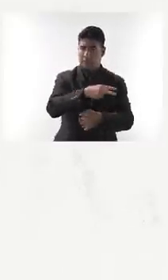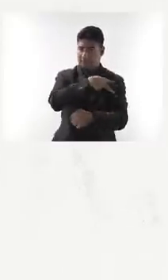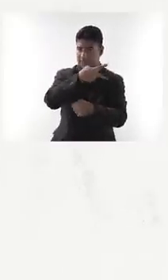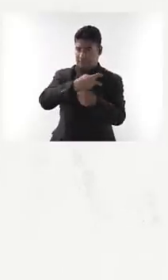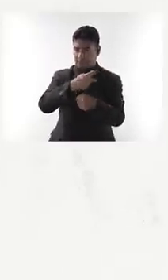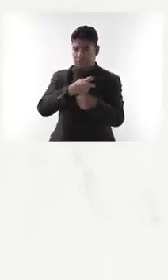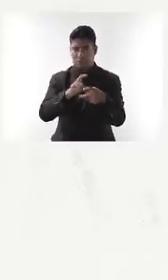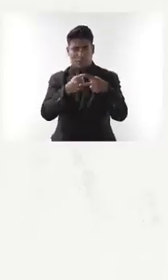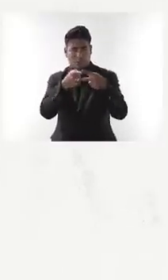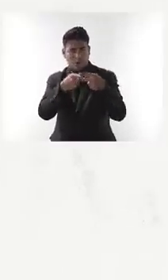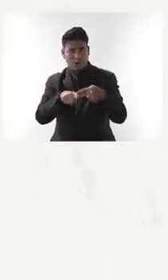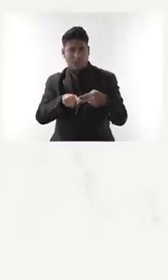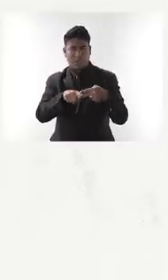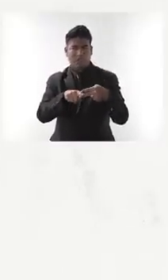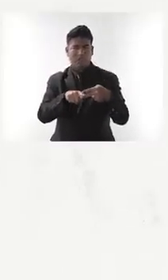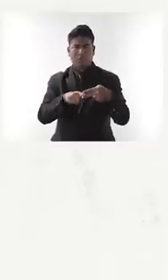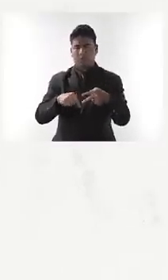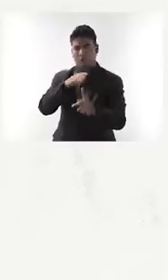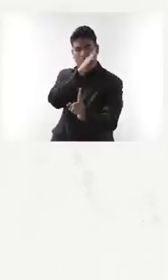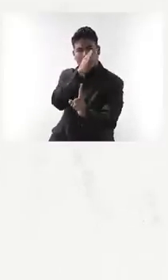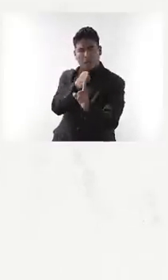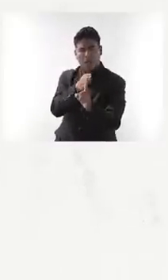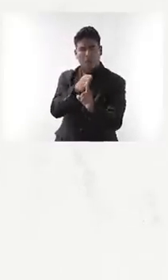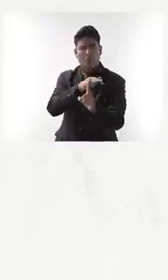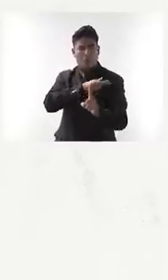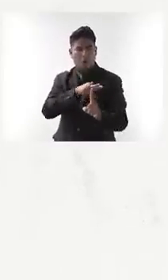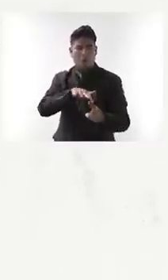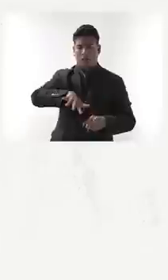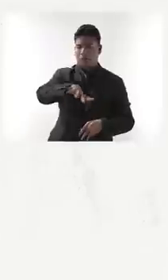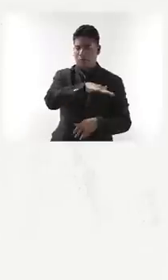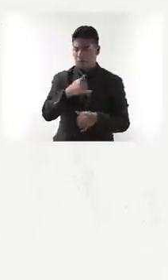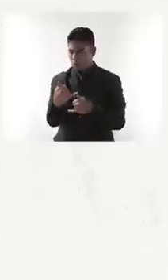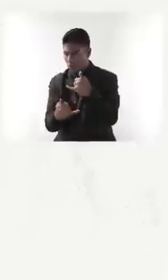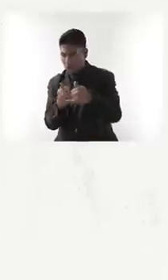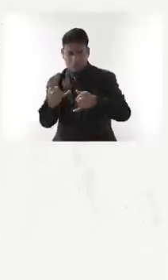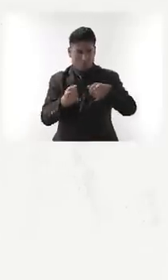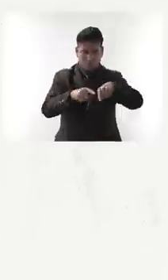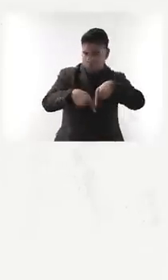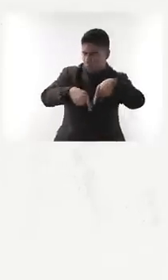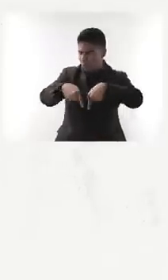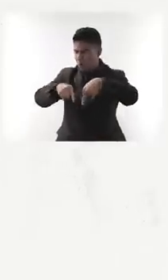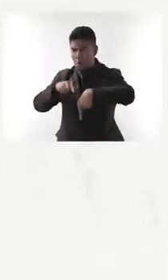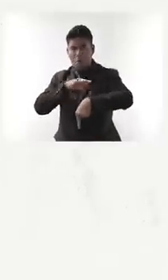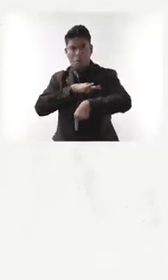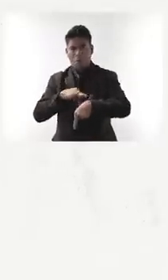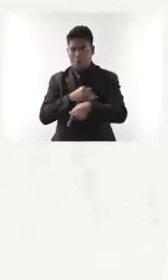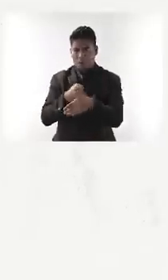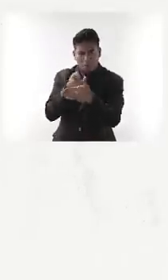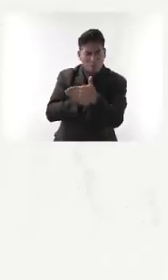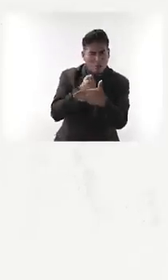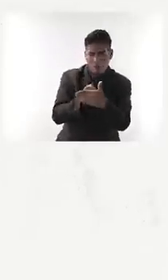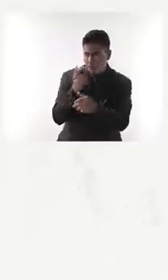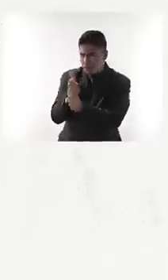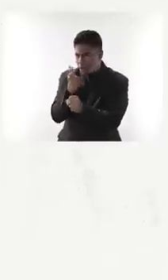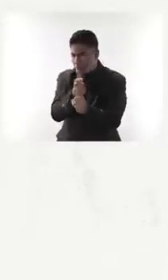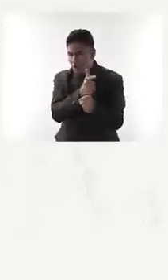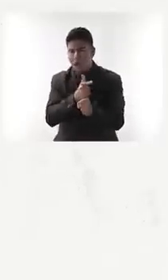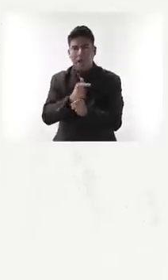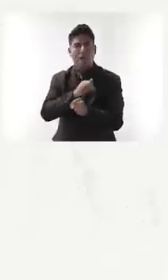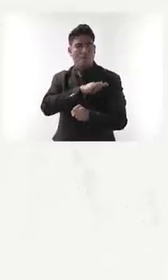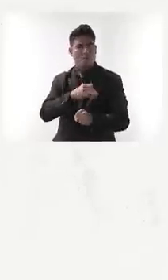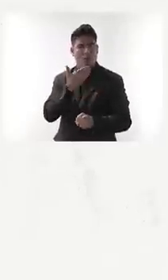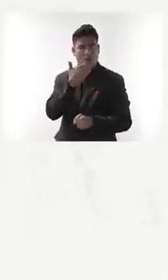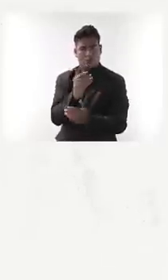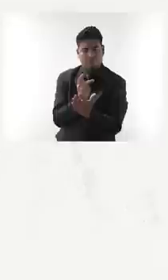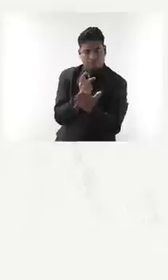efectos de premiar la constancia y veamos torneos muy competitivos, sin quitar nuestra liguilla,